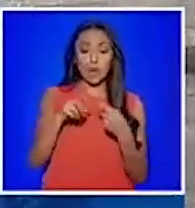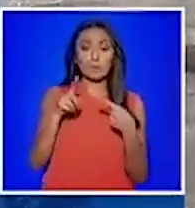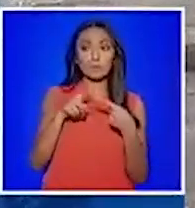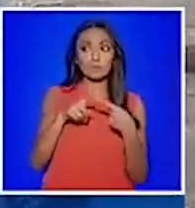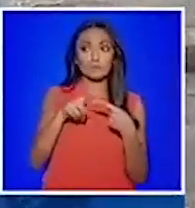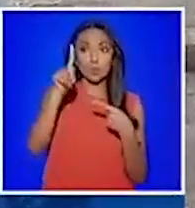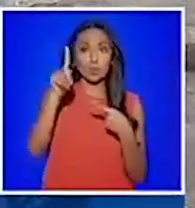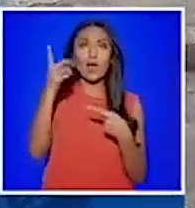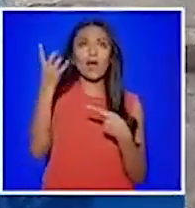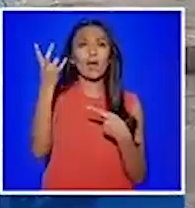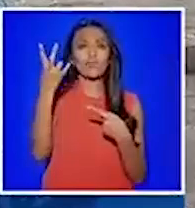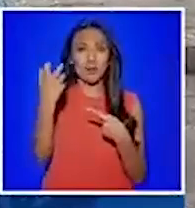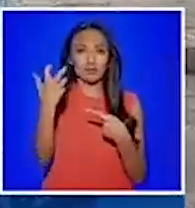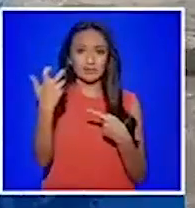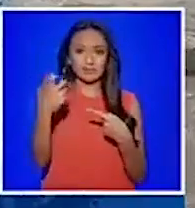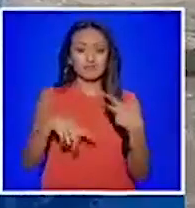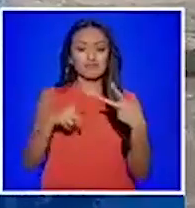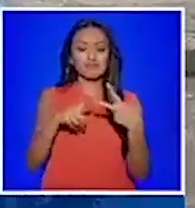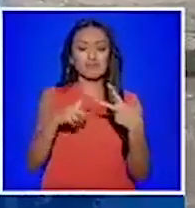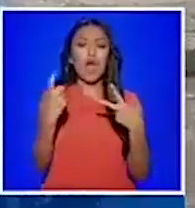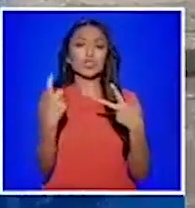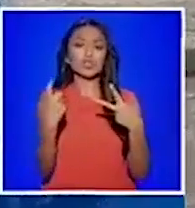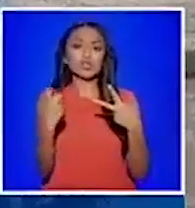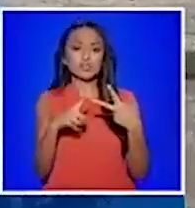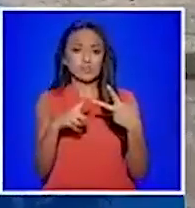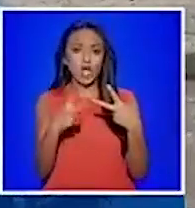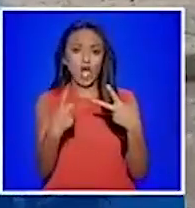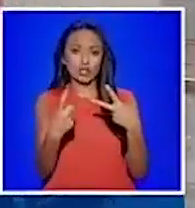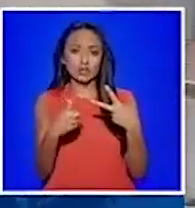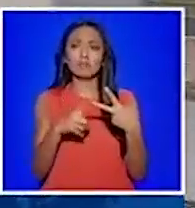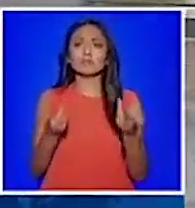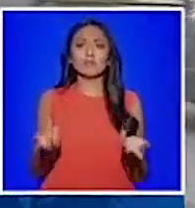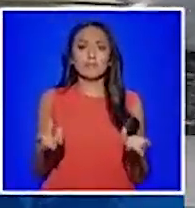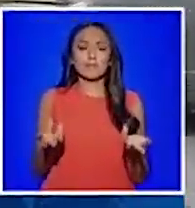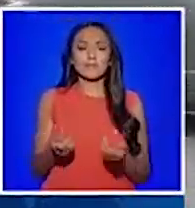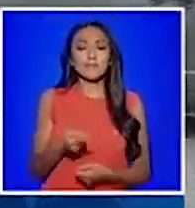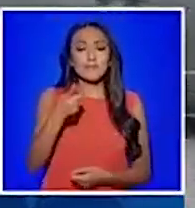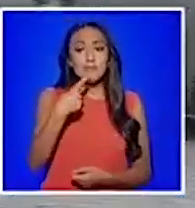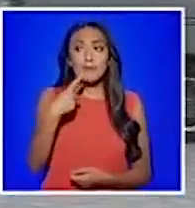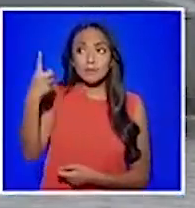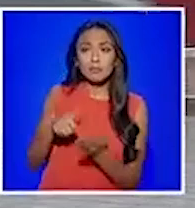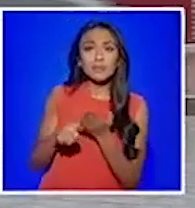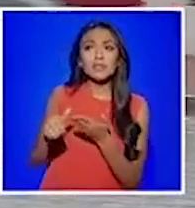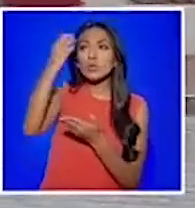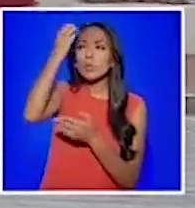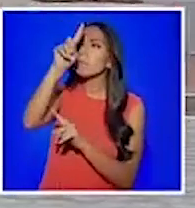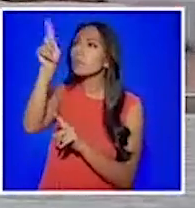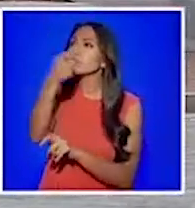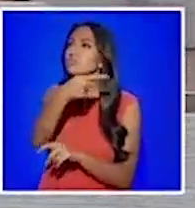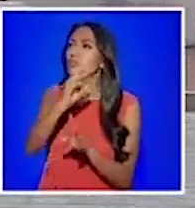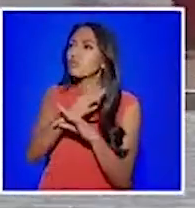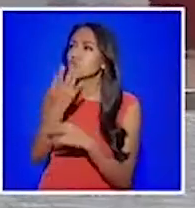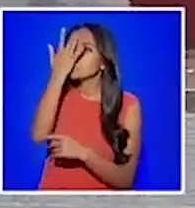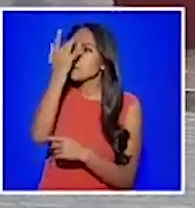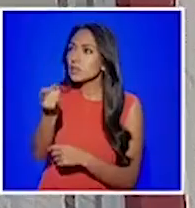Una niña tiene 13 años, la otra niña tiene 11. Según el Ministerio de Educación, la infraestructura